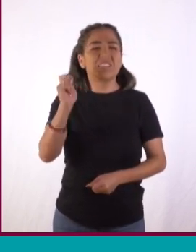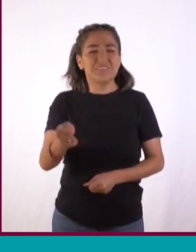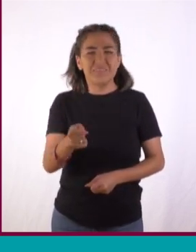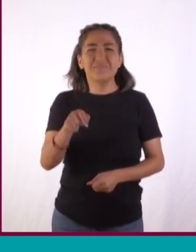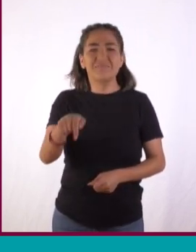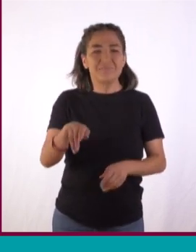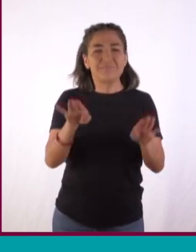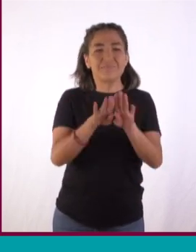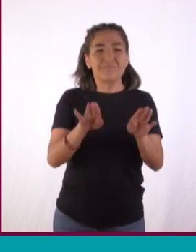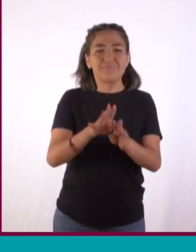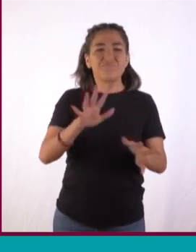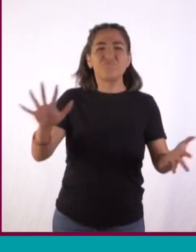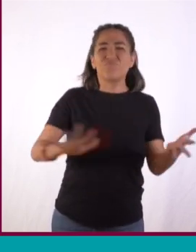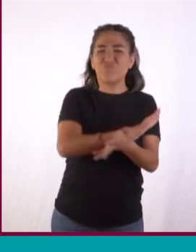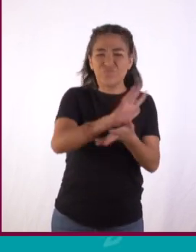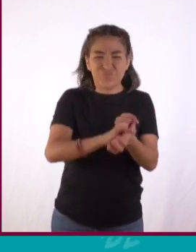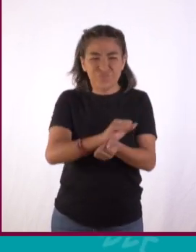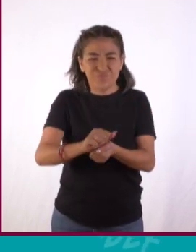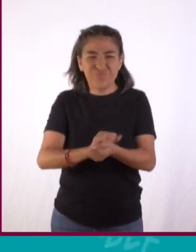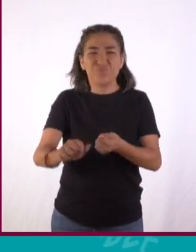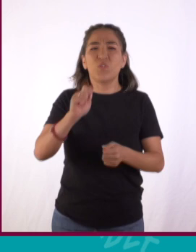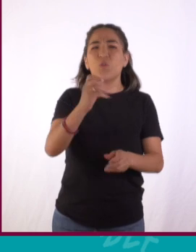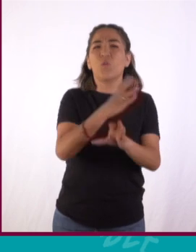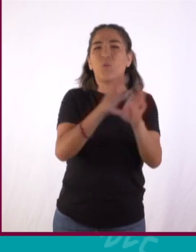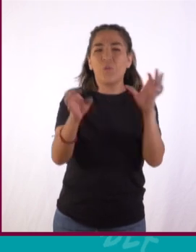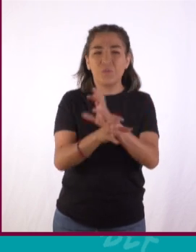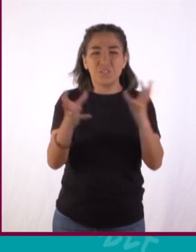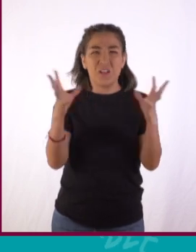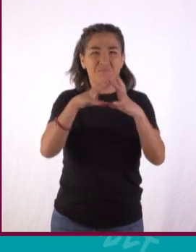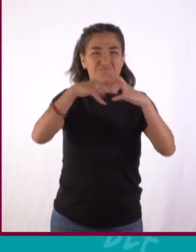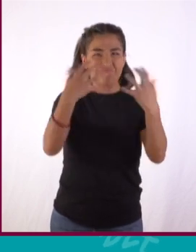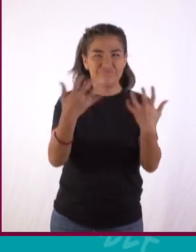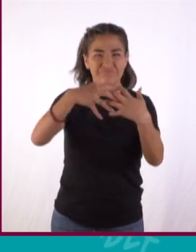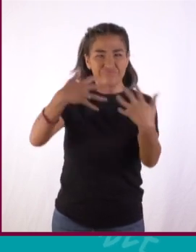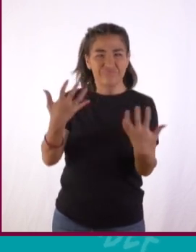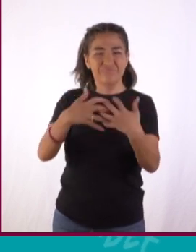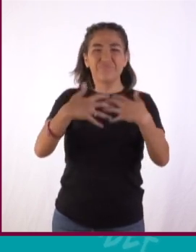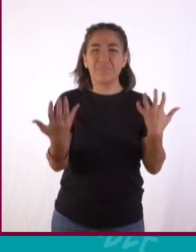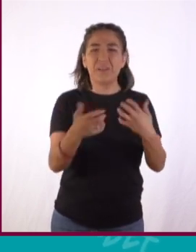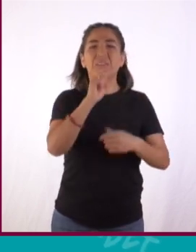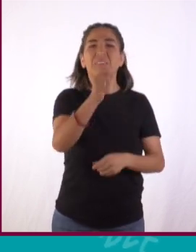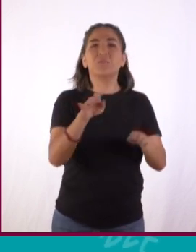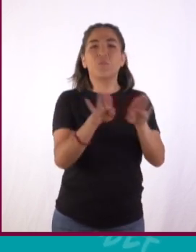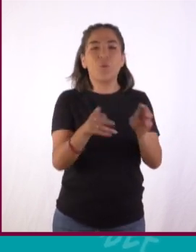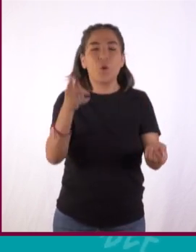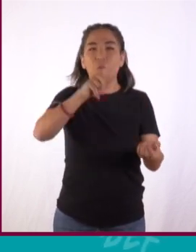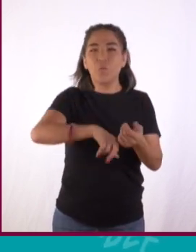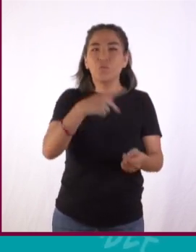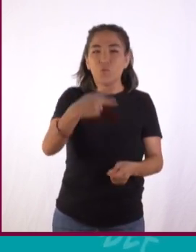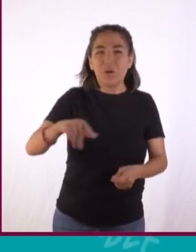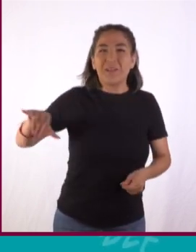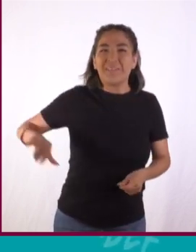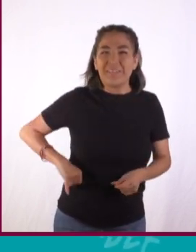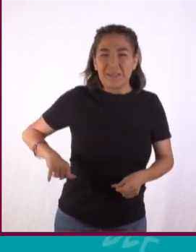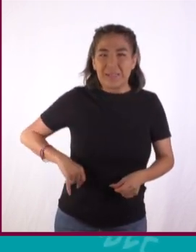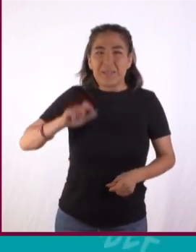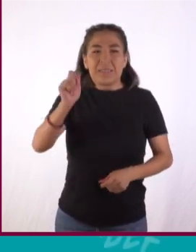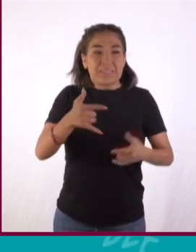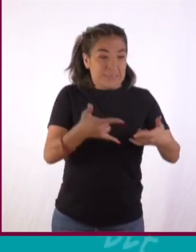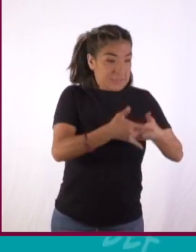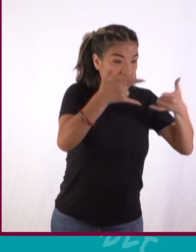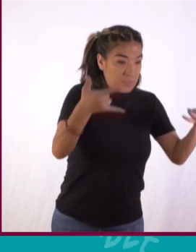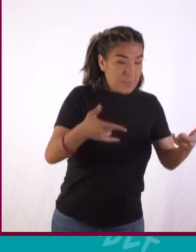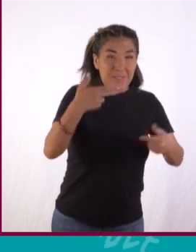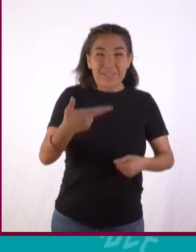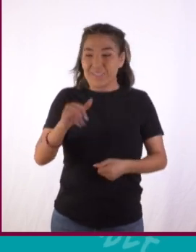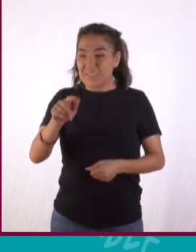Esta última significa destrucción o desintegración de tejidos orgánicos. La nula relación resulta interesante